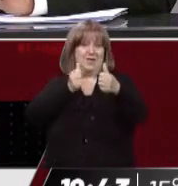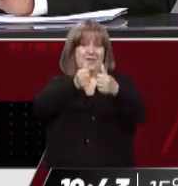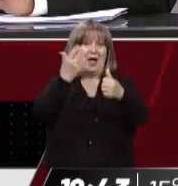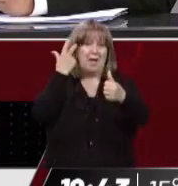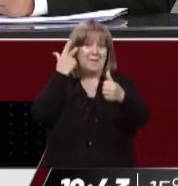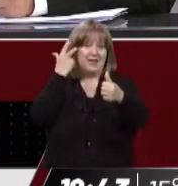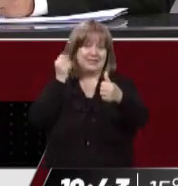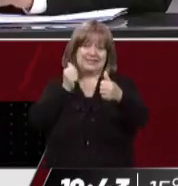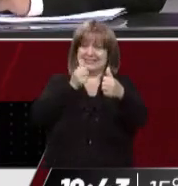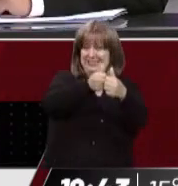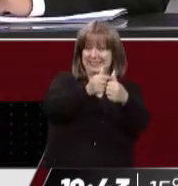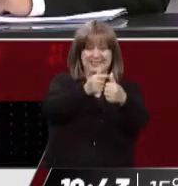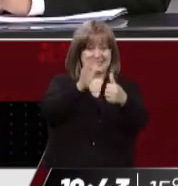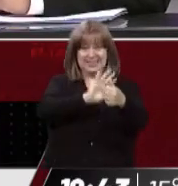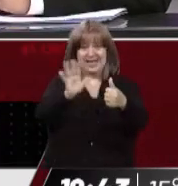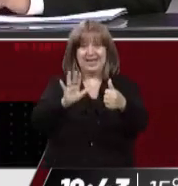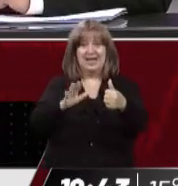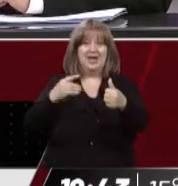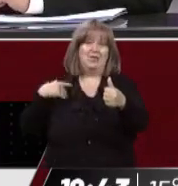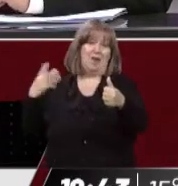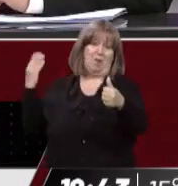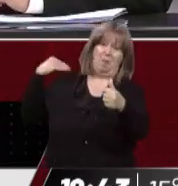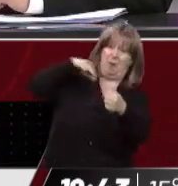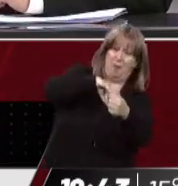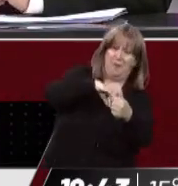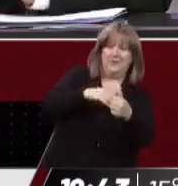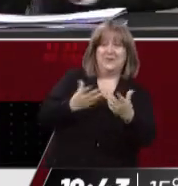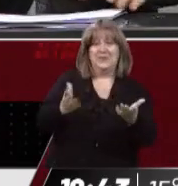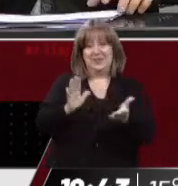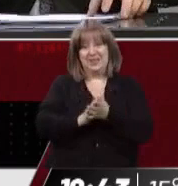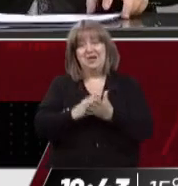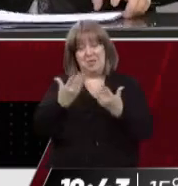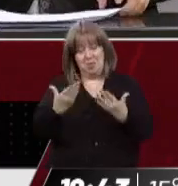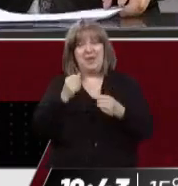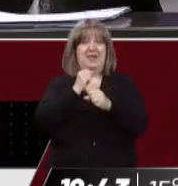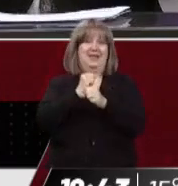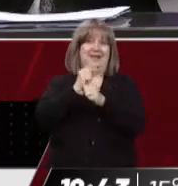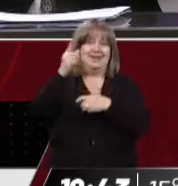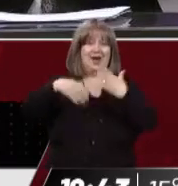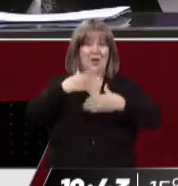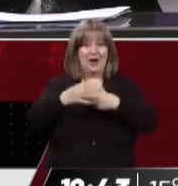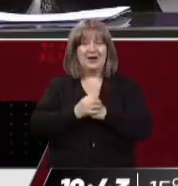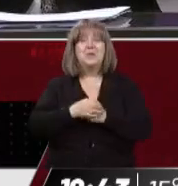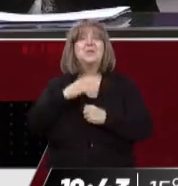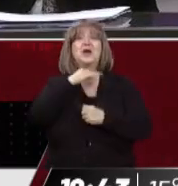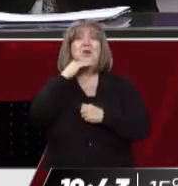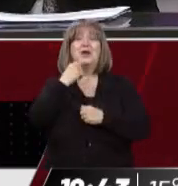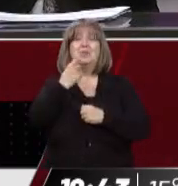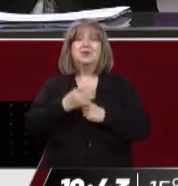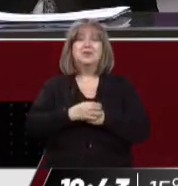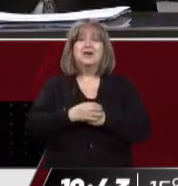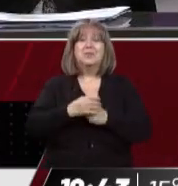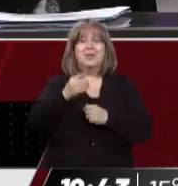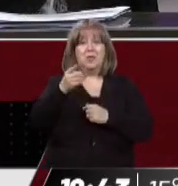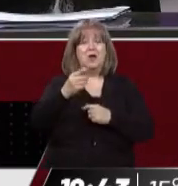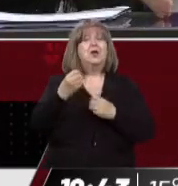marcado a Lionel Messi. Sí. Me tuvieron que taclear de lo bueno que era, decís vos. Bueno, Kenneth, una de las últimas de mi parte, por lo menos, contanos la